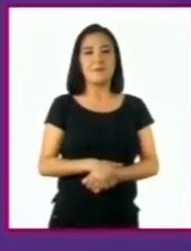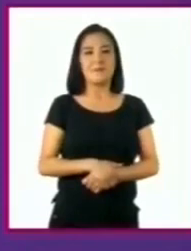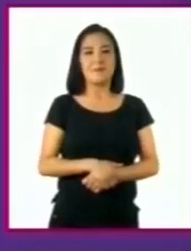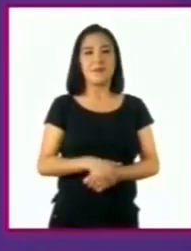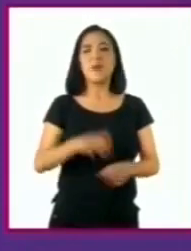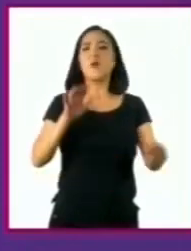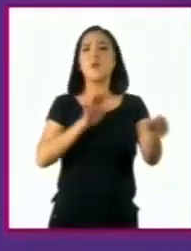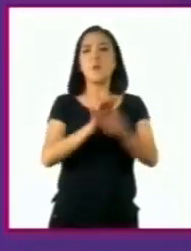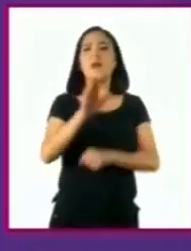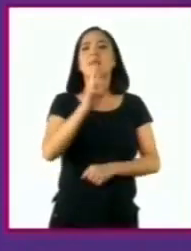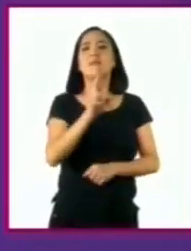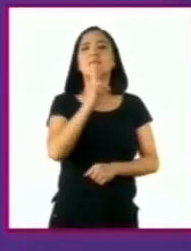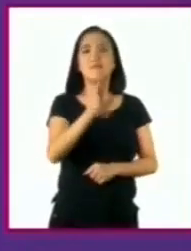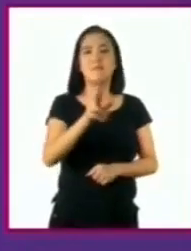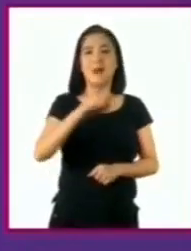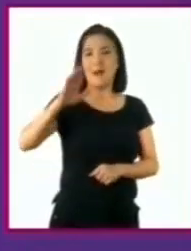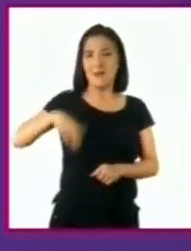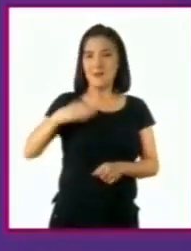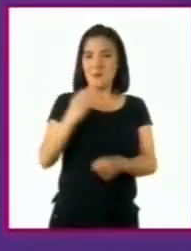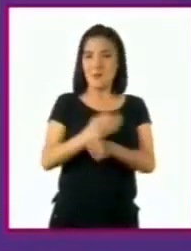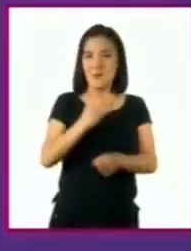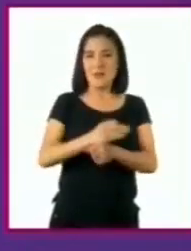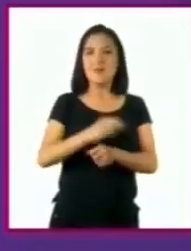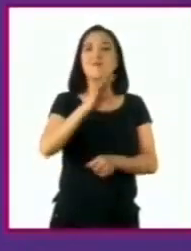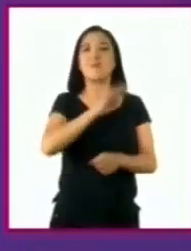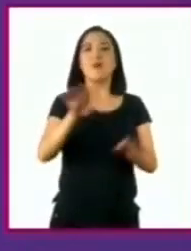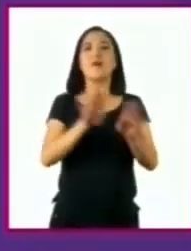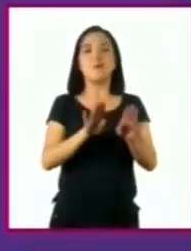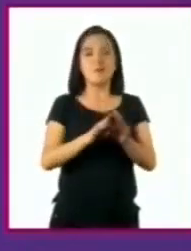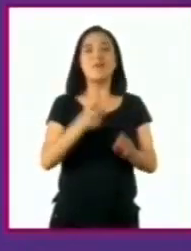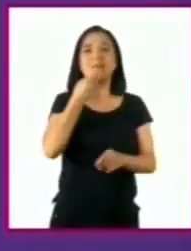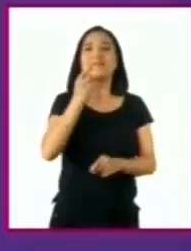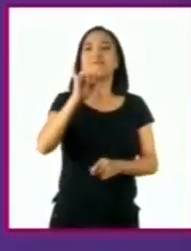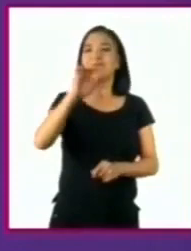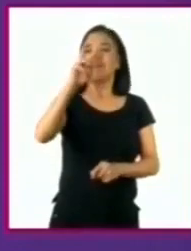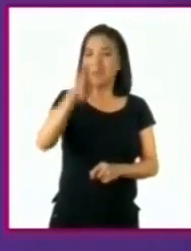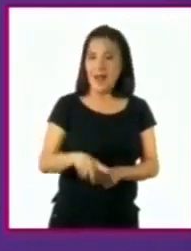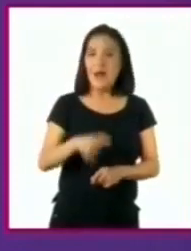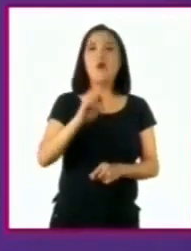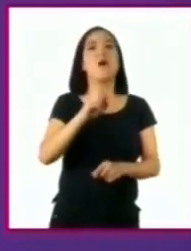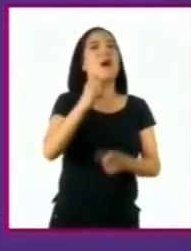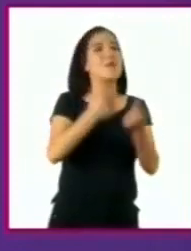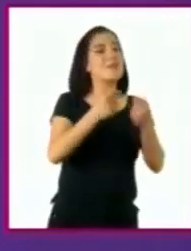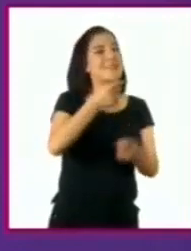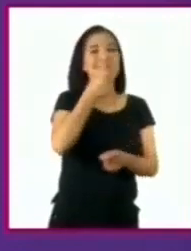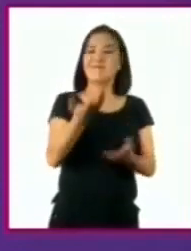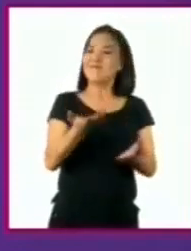¿Cuáles de las respuestas anteriores podemos reafirmar y cuáles podemos desechar?